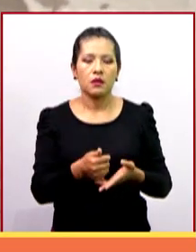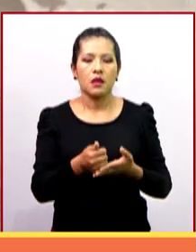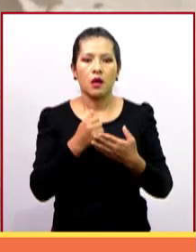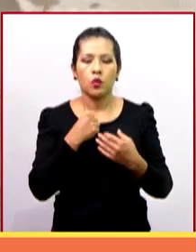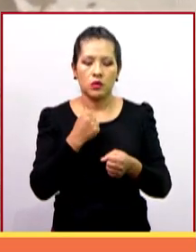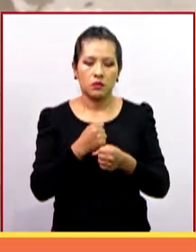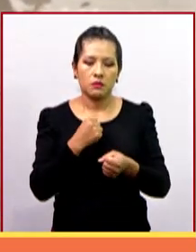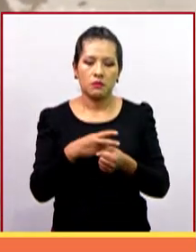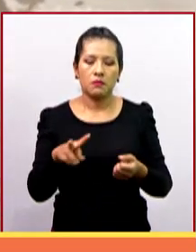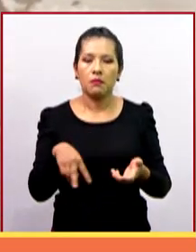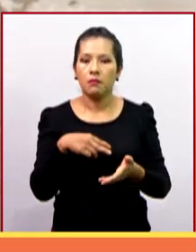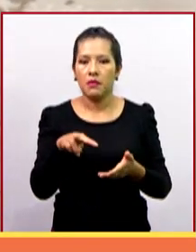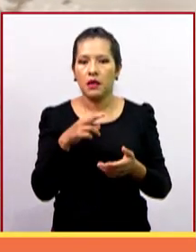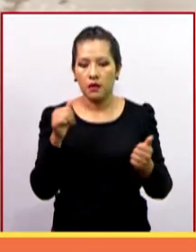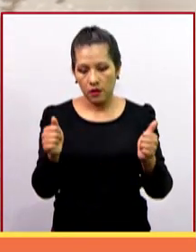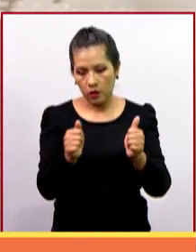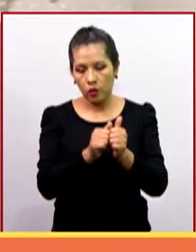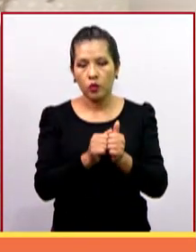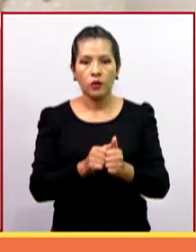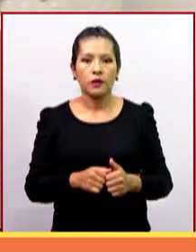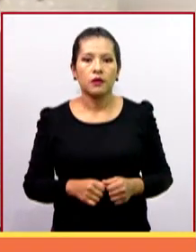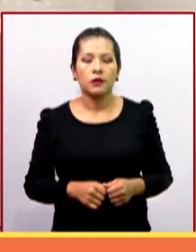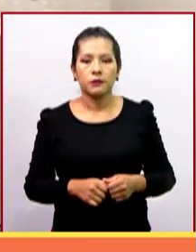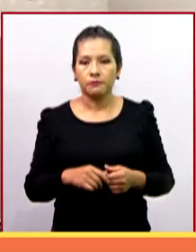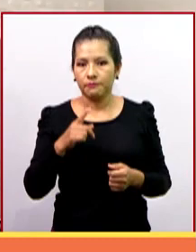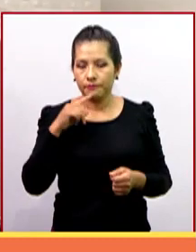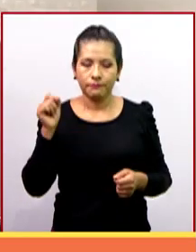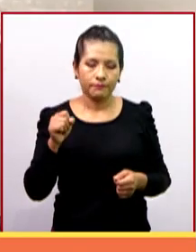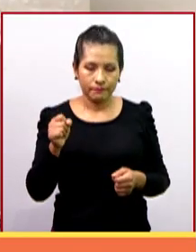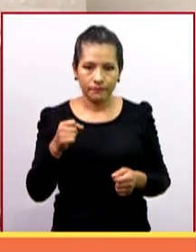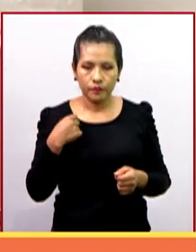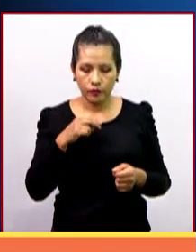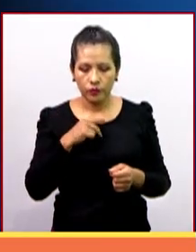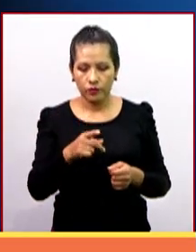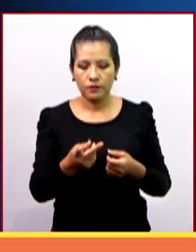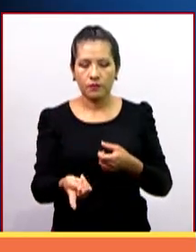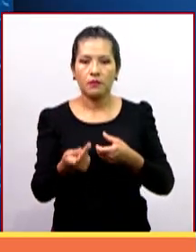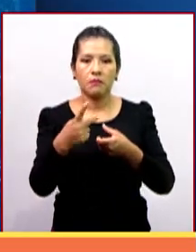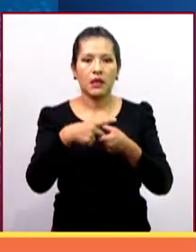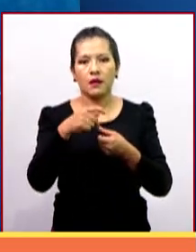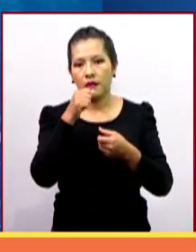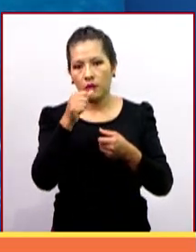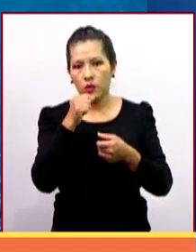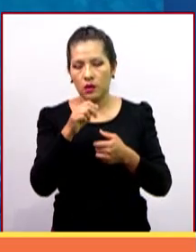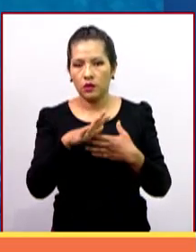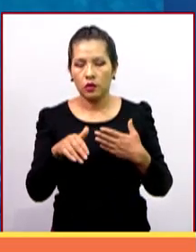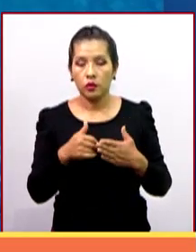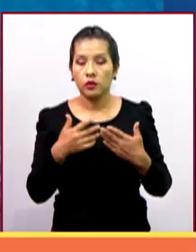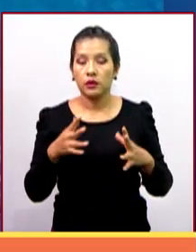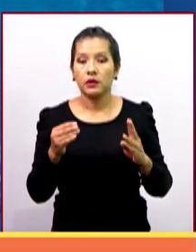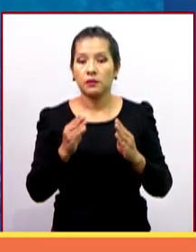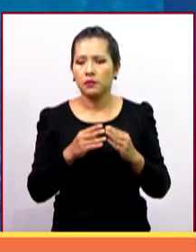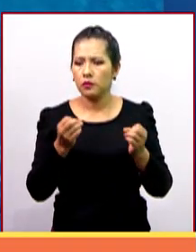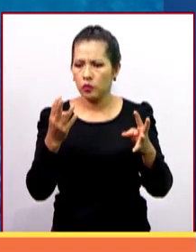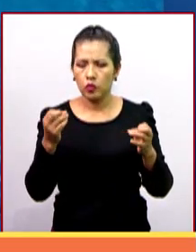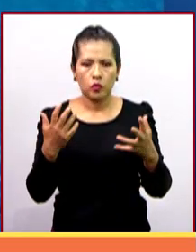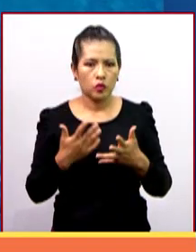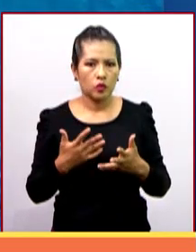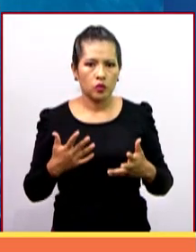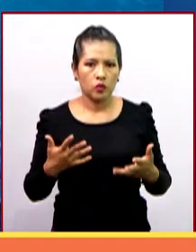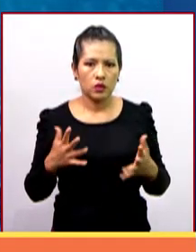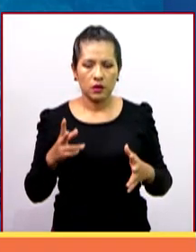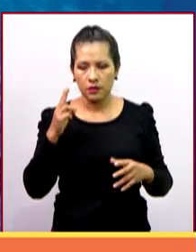ustedes bailan con el agua. Tal cual. Ha sido un reto porque hay como mucha cosa vista, ¿no? Desde el trabajo